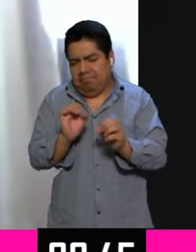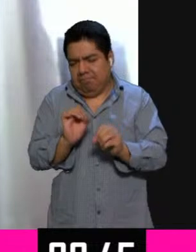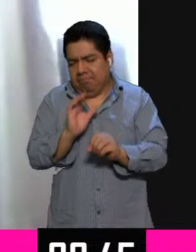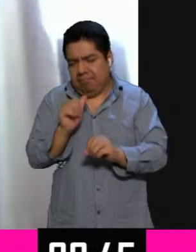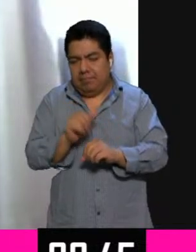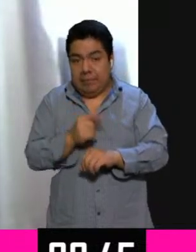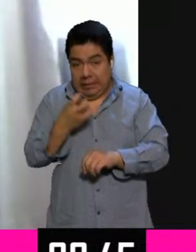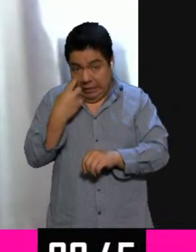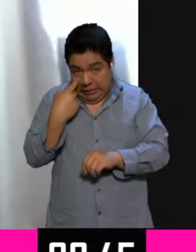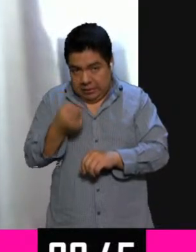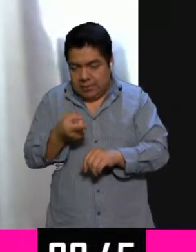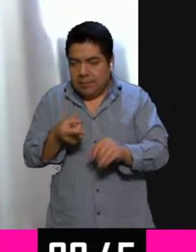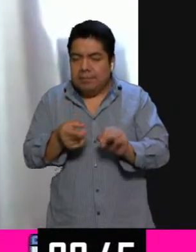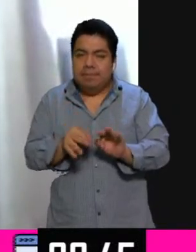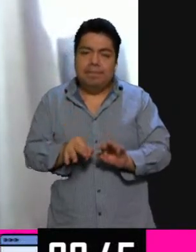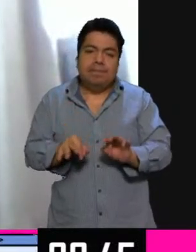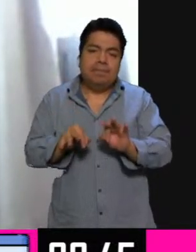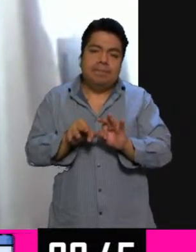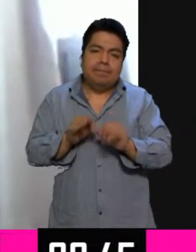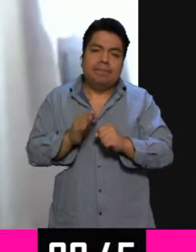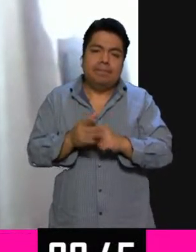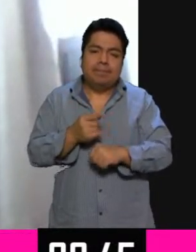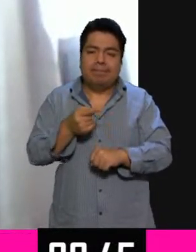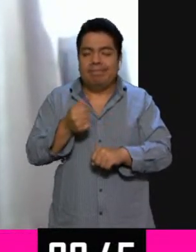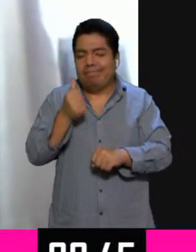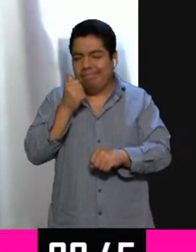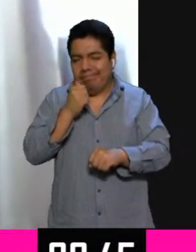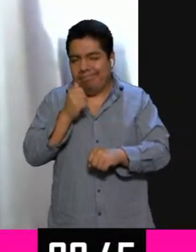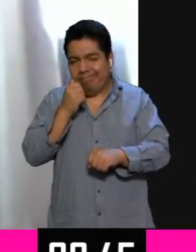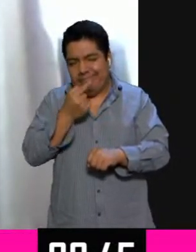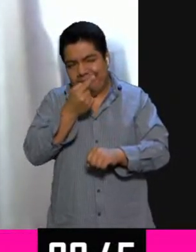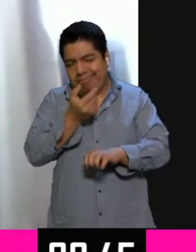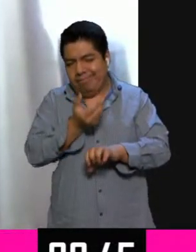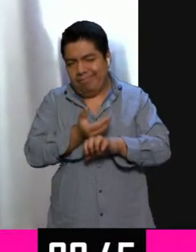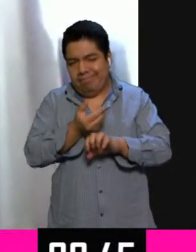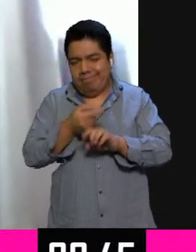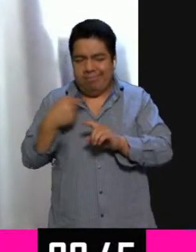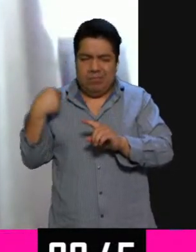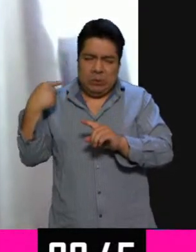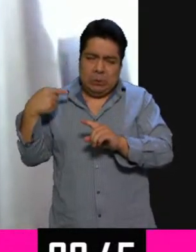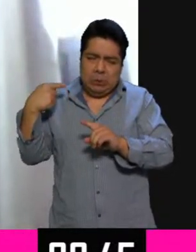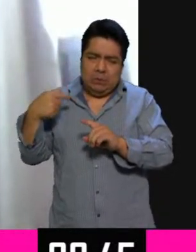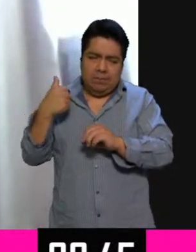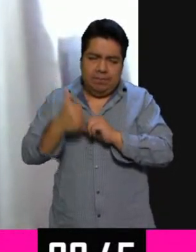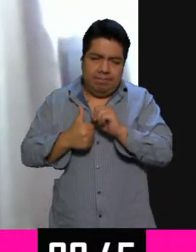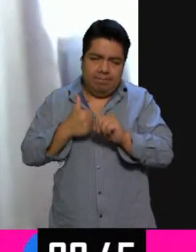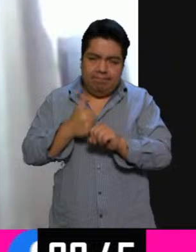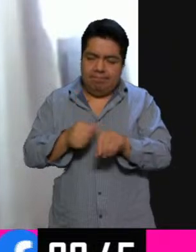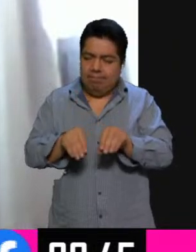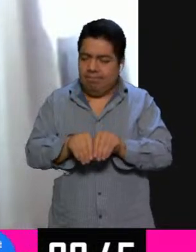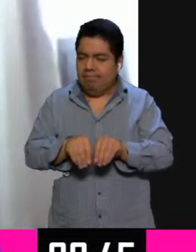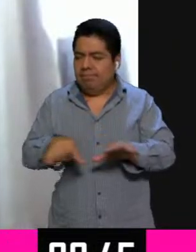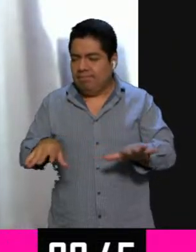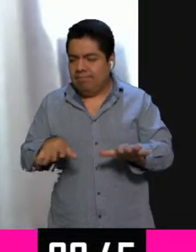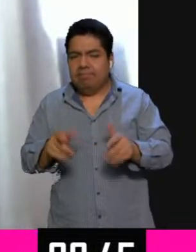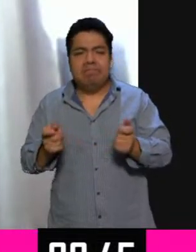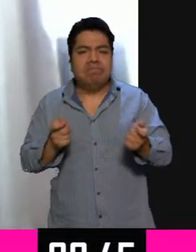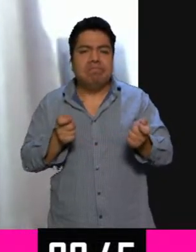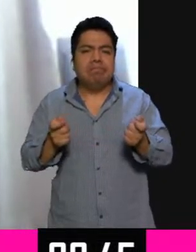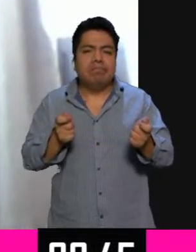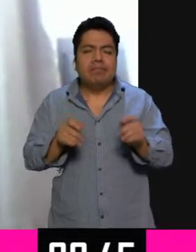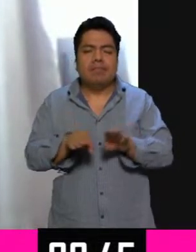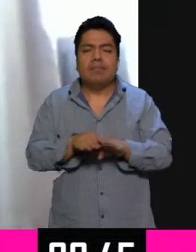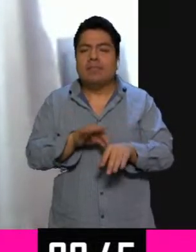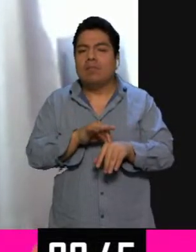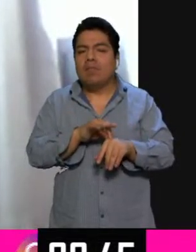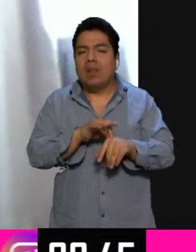muy importante porque así es como han manejado a lo largo de décadas la información en términos de la